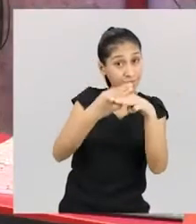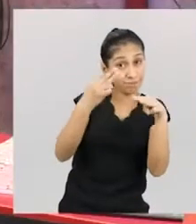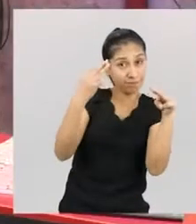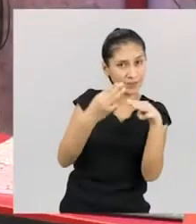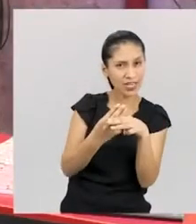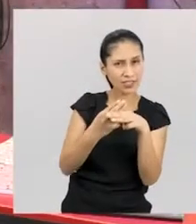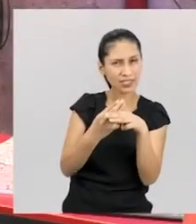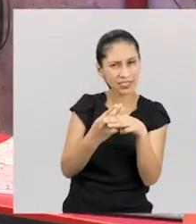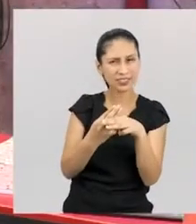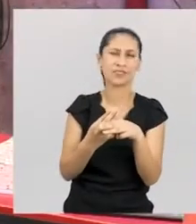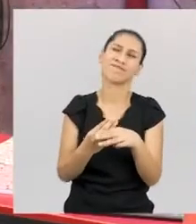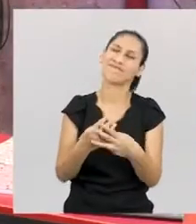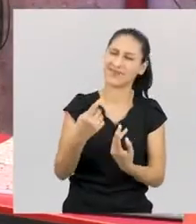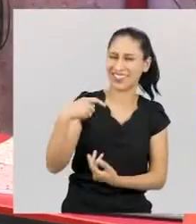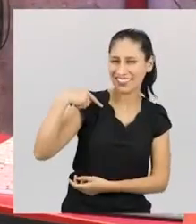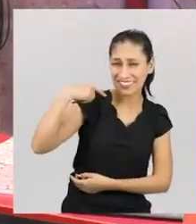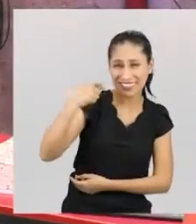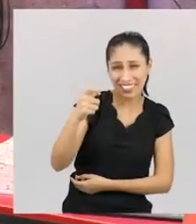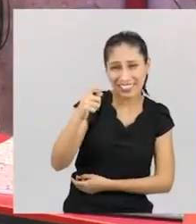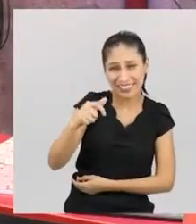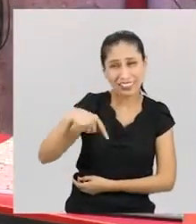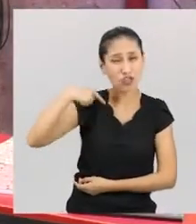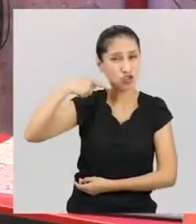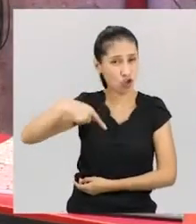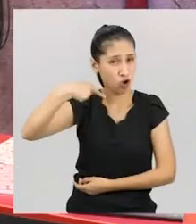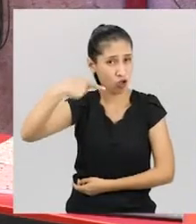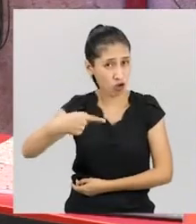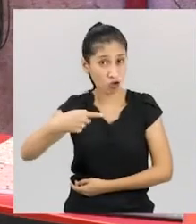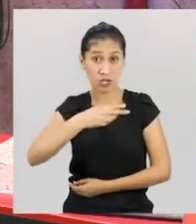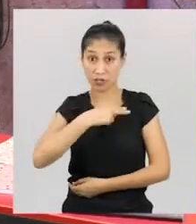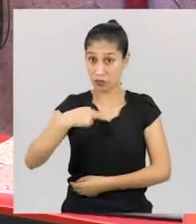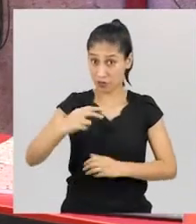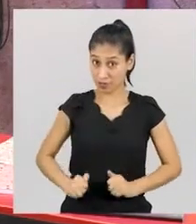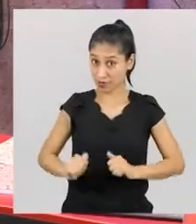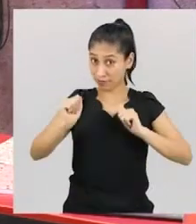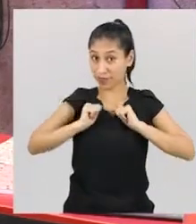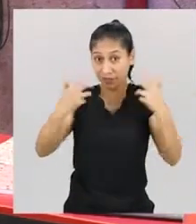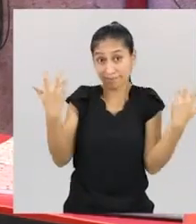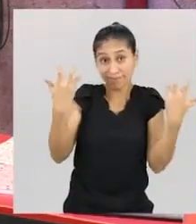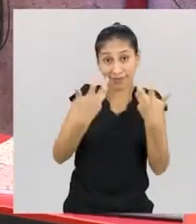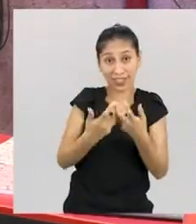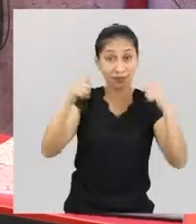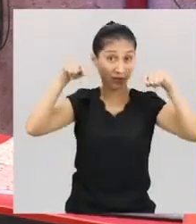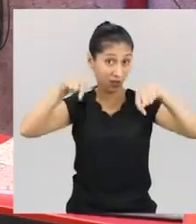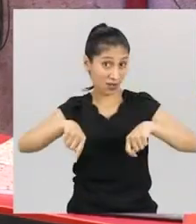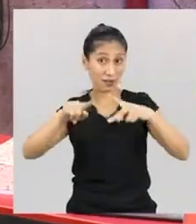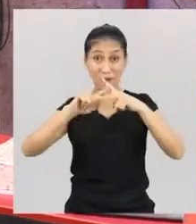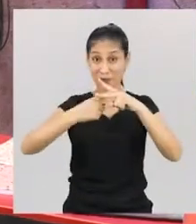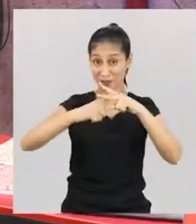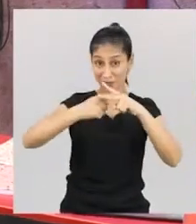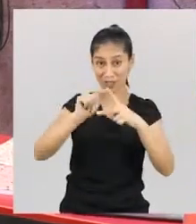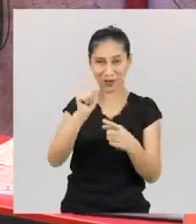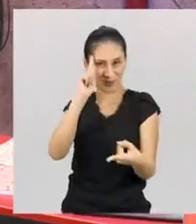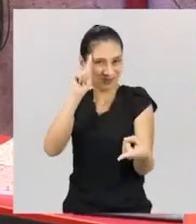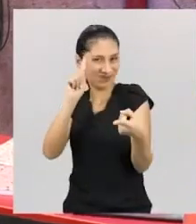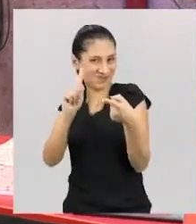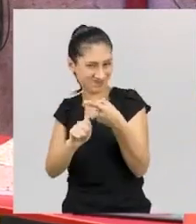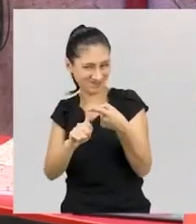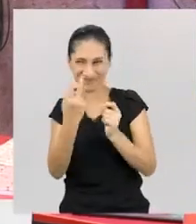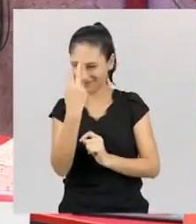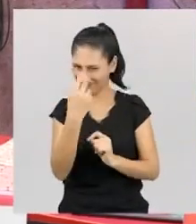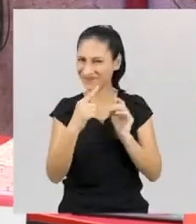Las matemáticas están presentes en casi todas las situaciones de nuestra vida. Por ello, hoy empezaremos con un nuevo